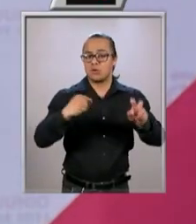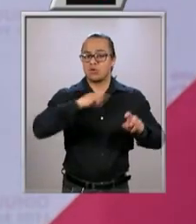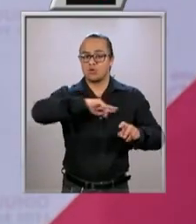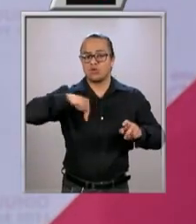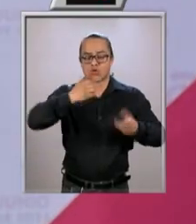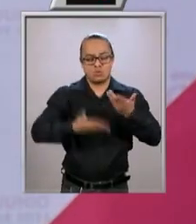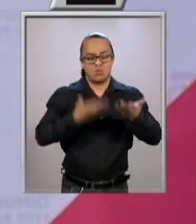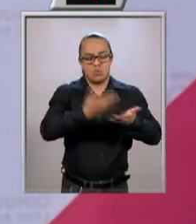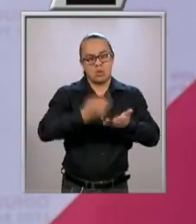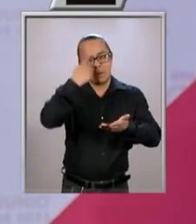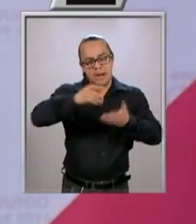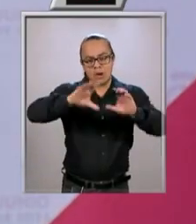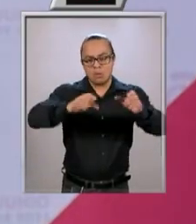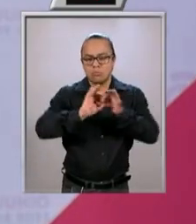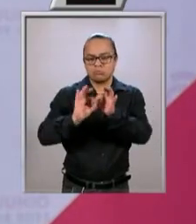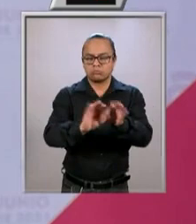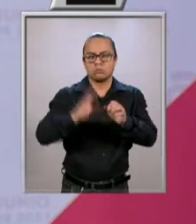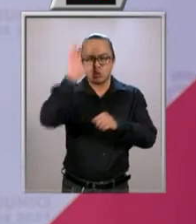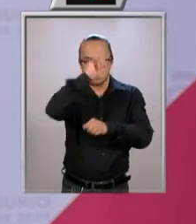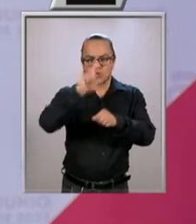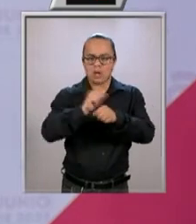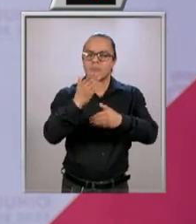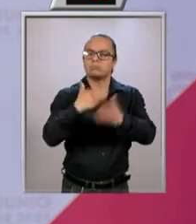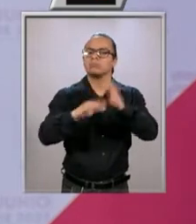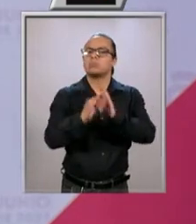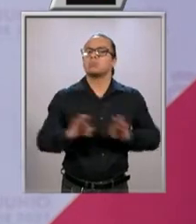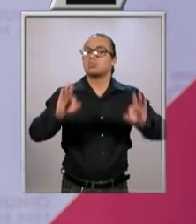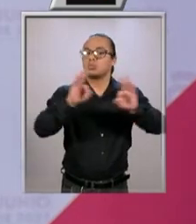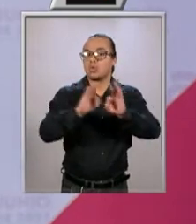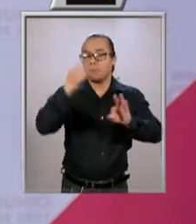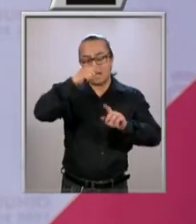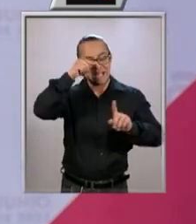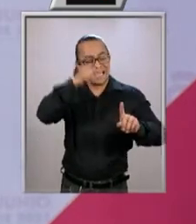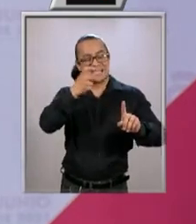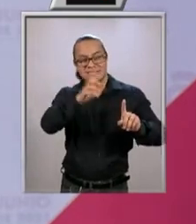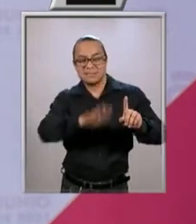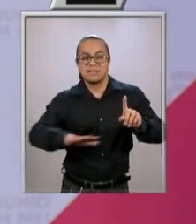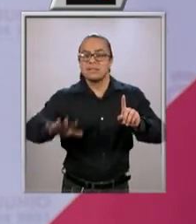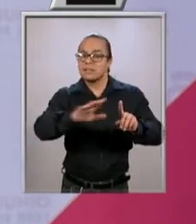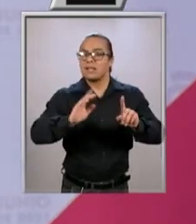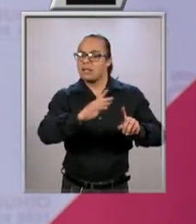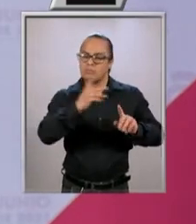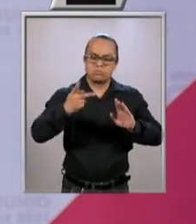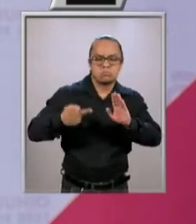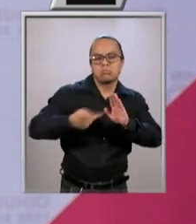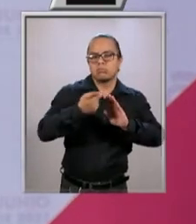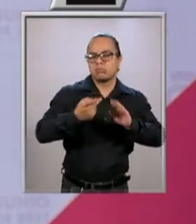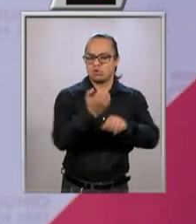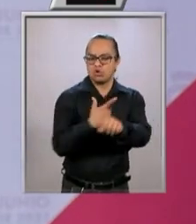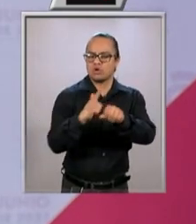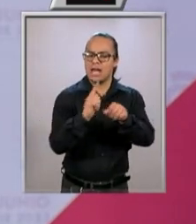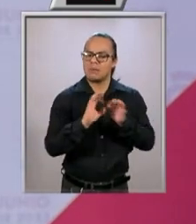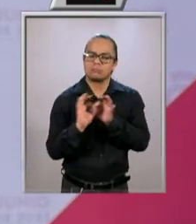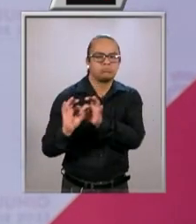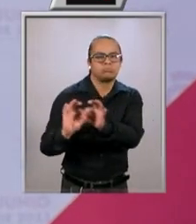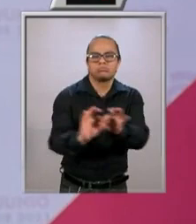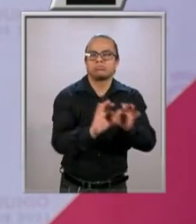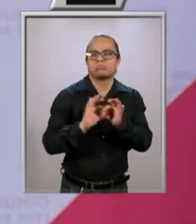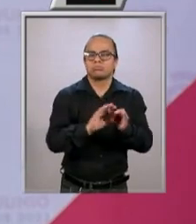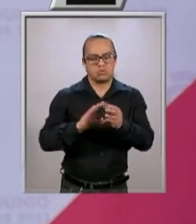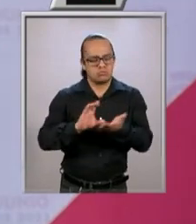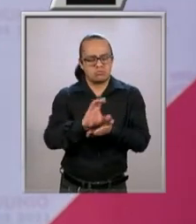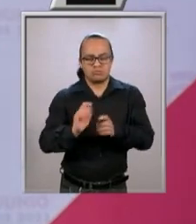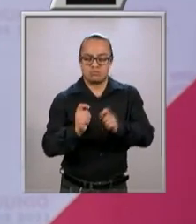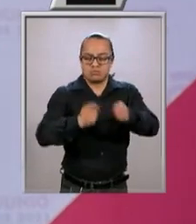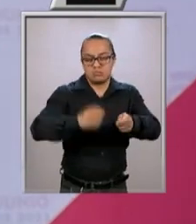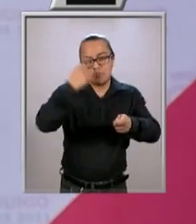comunidad a partir de la cultura porque ahí es donde verdaderamente se reconstruye el tejido social y es la mejor inversión para